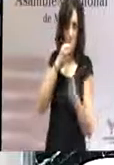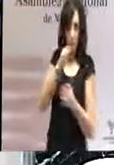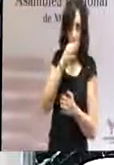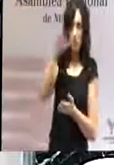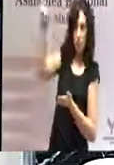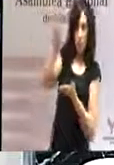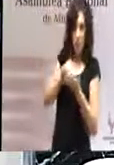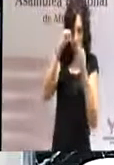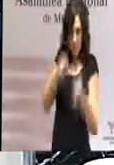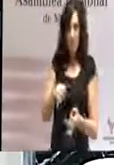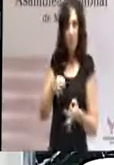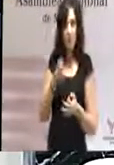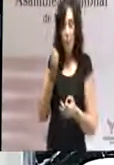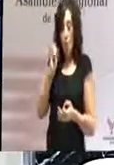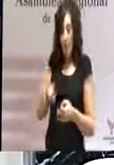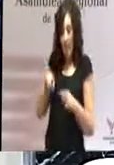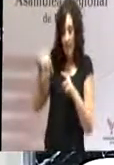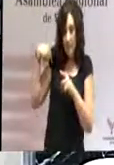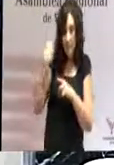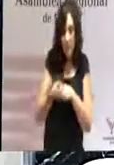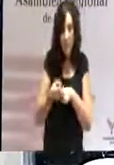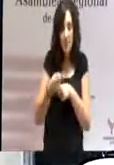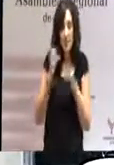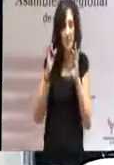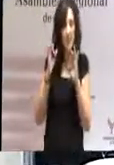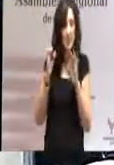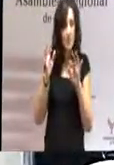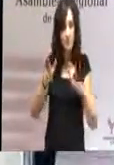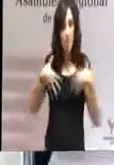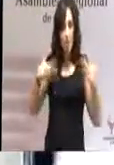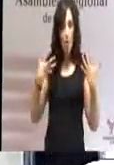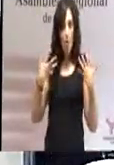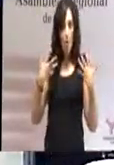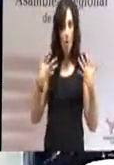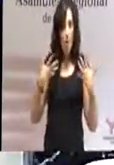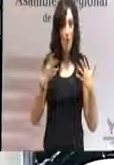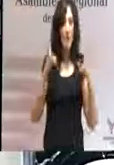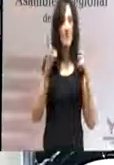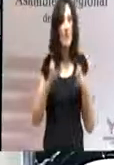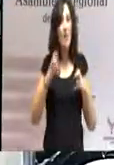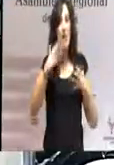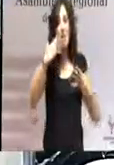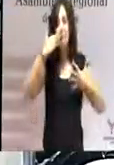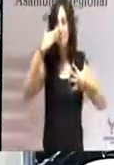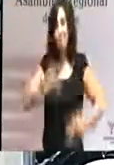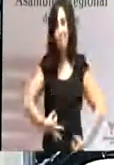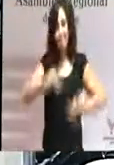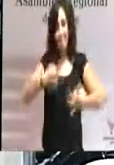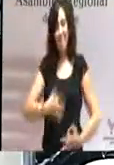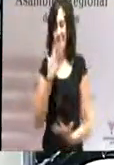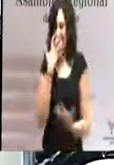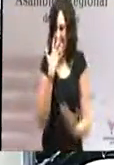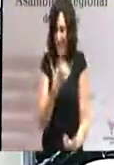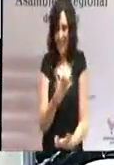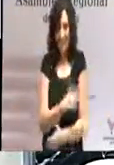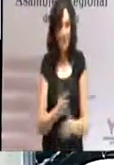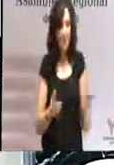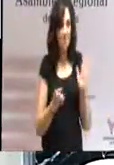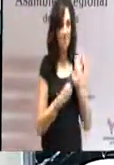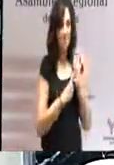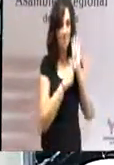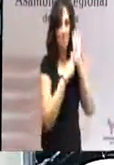palabras. Un mes después se encontró usted después con la cruda y triste realidad. La